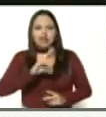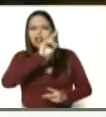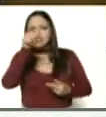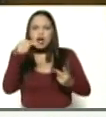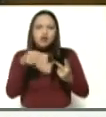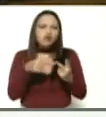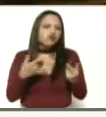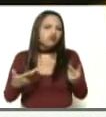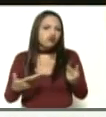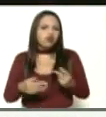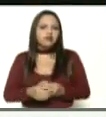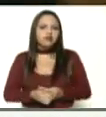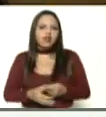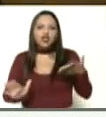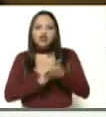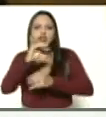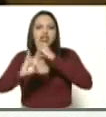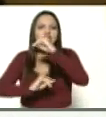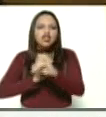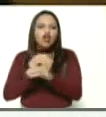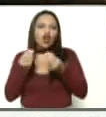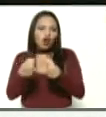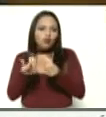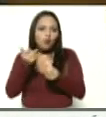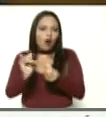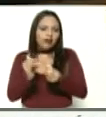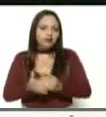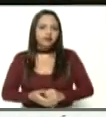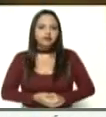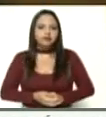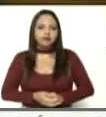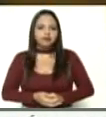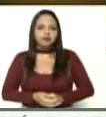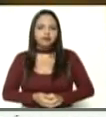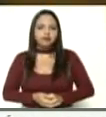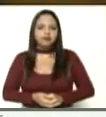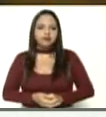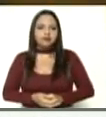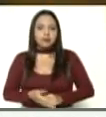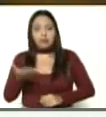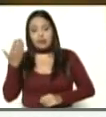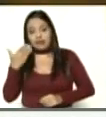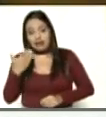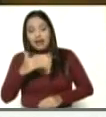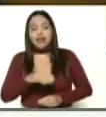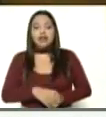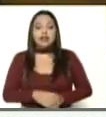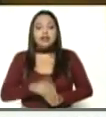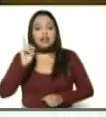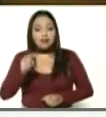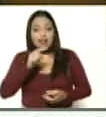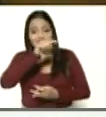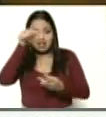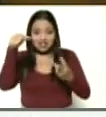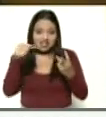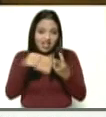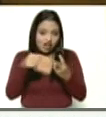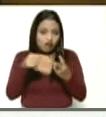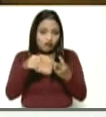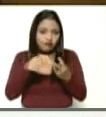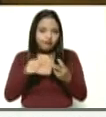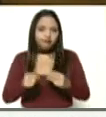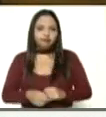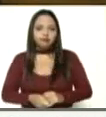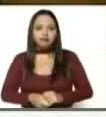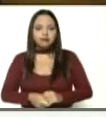lo que pasaba en el ámbito internacional, ahí. Y el tercero, bueno,